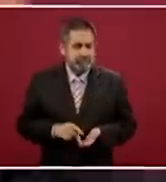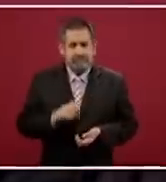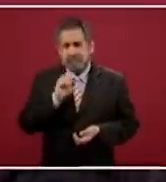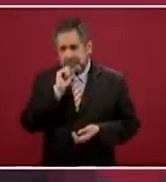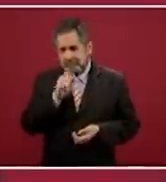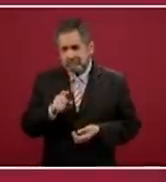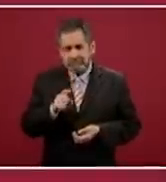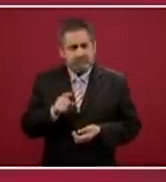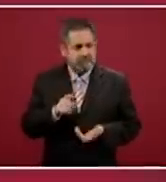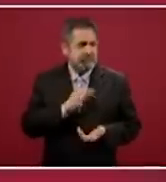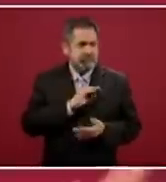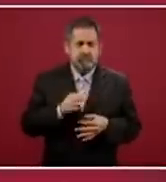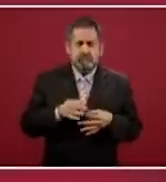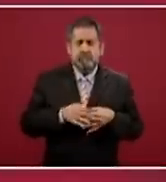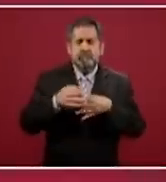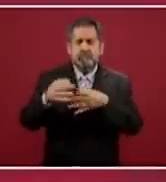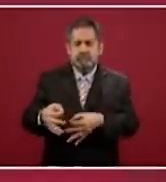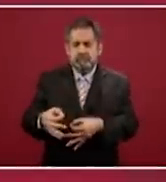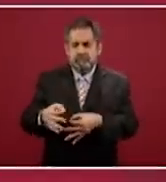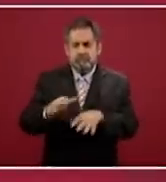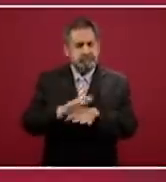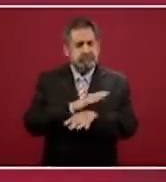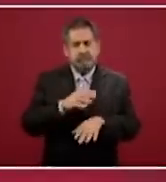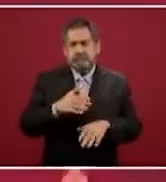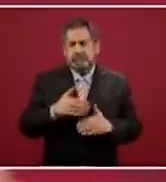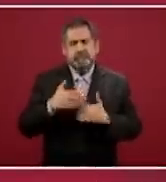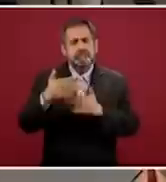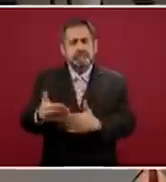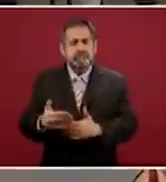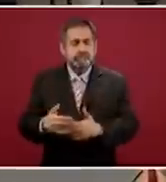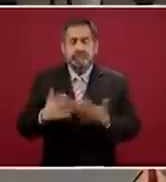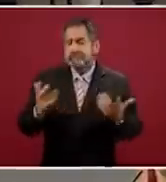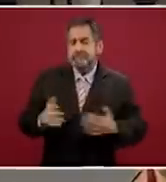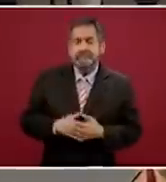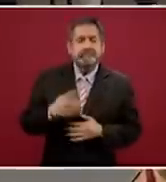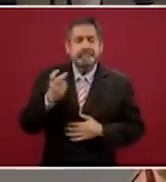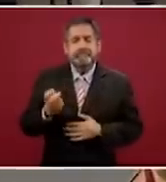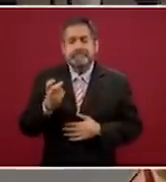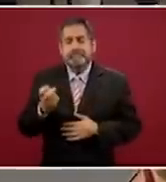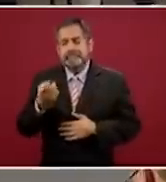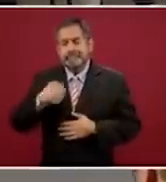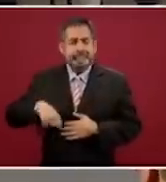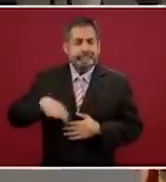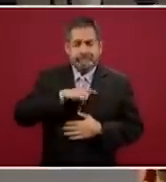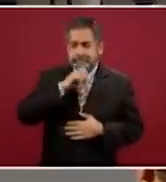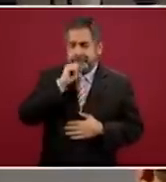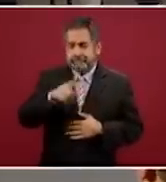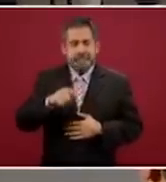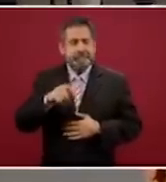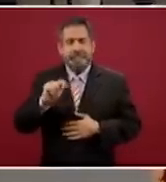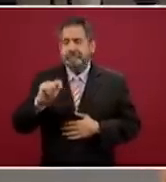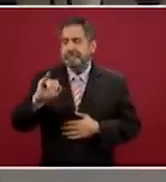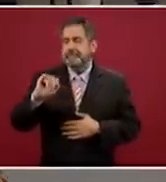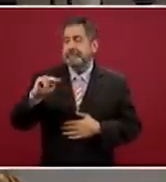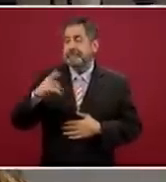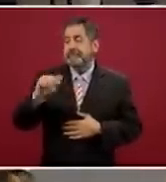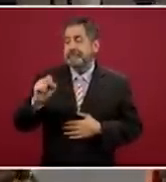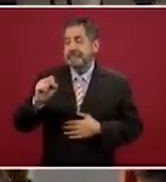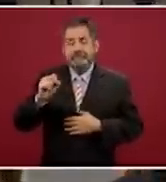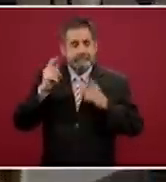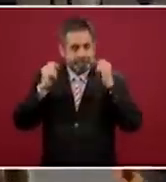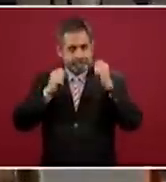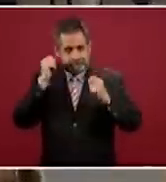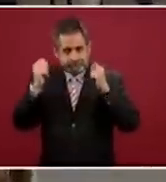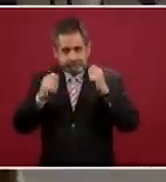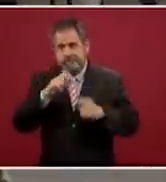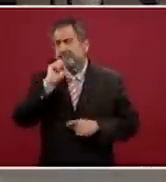consecuencia posponerlo, que se posponga, ¿no? Entonces, eso es lo que hemos hecho, el tianguis turístico que ya se comentó y también lo mismo,